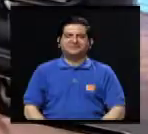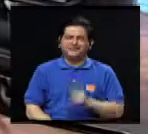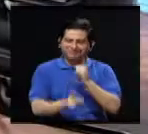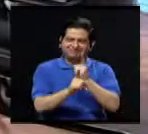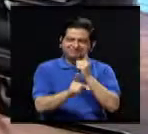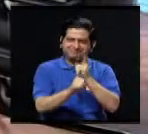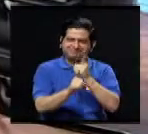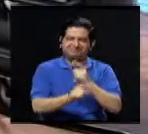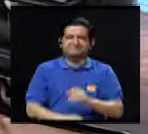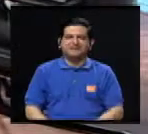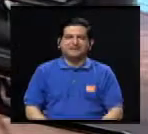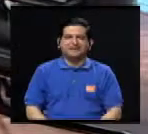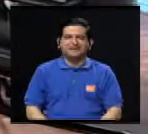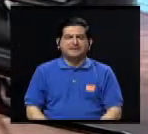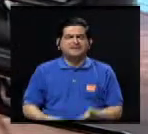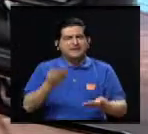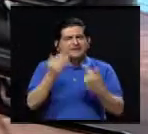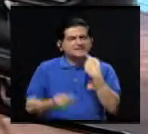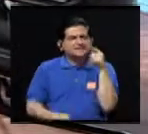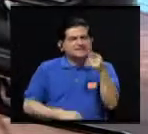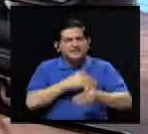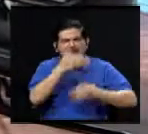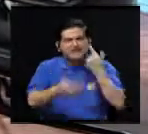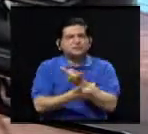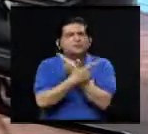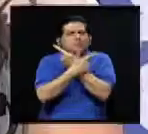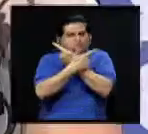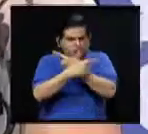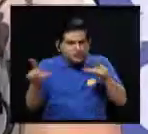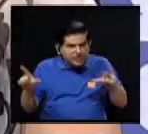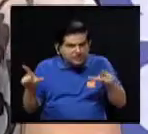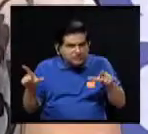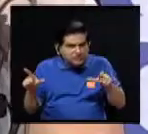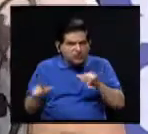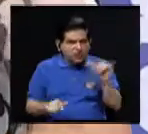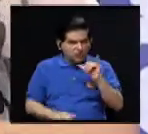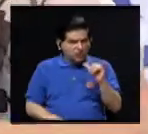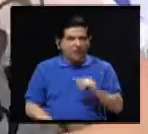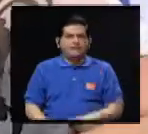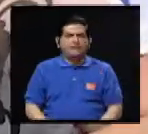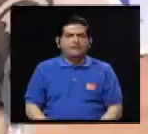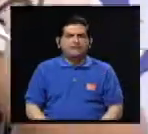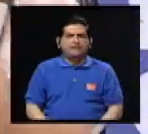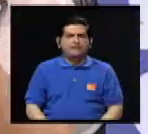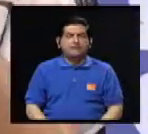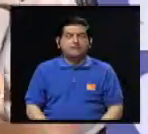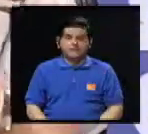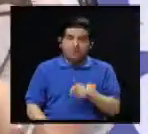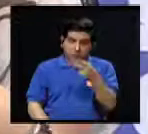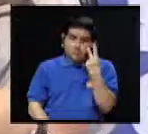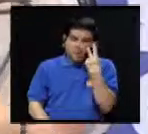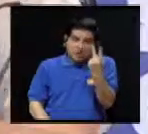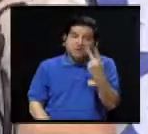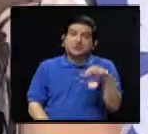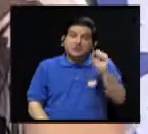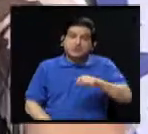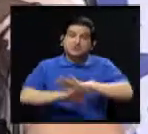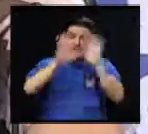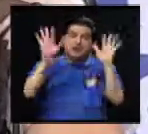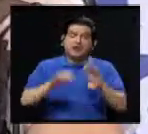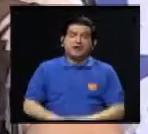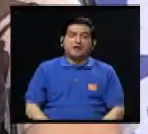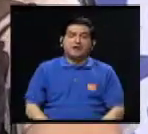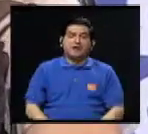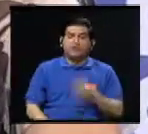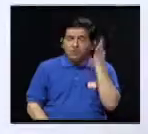Exactamente. ¿Podríamos hablar que esto, Ana Lucía, es un proceso liberador para ellas también? Catalizador, bueno, de contar su historia. Claro, doña Esperanza,